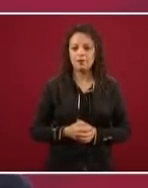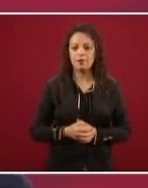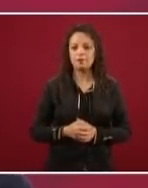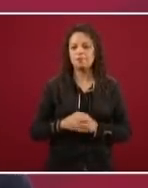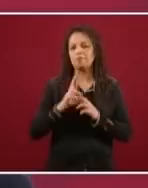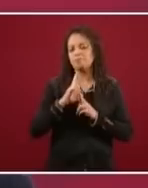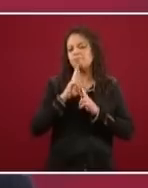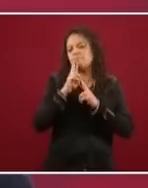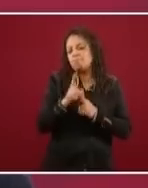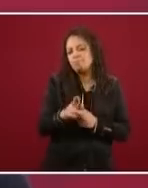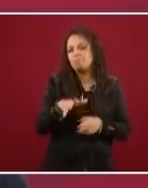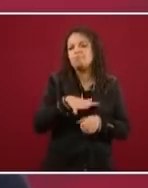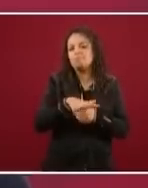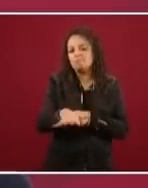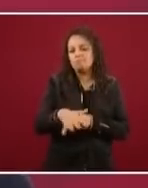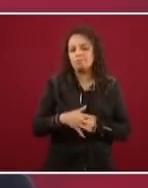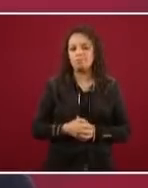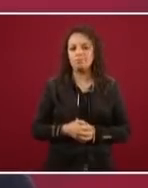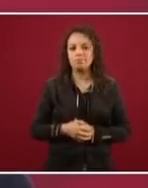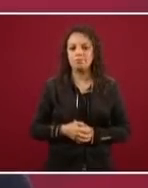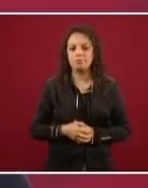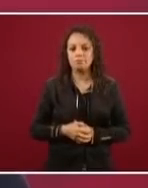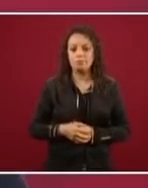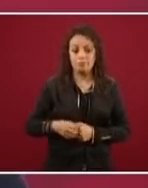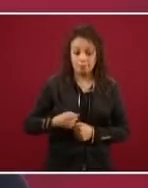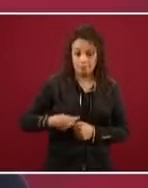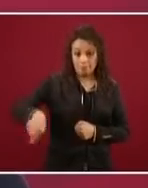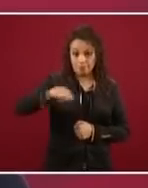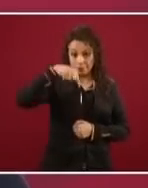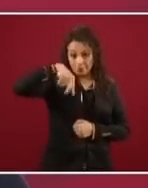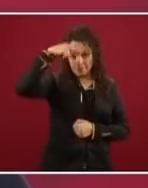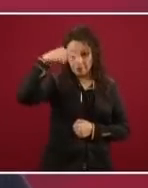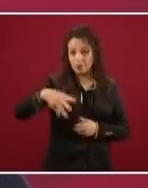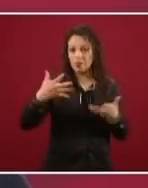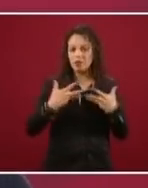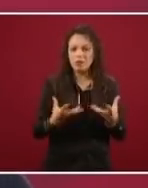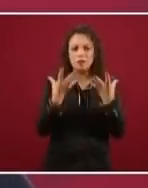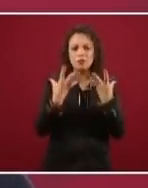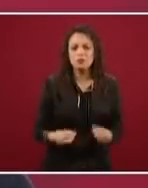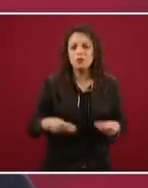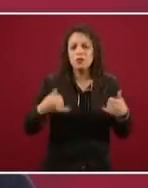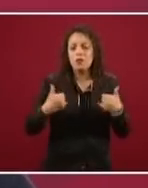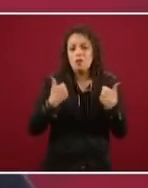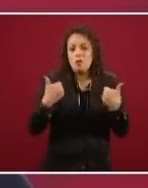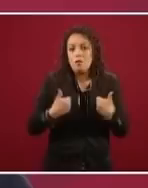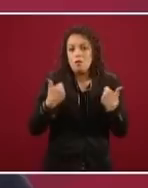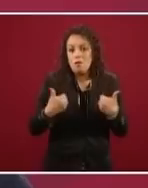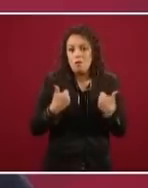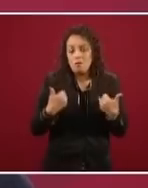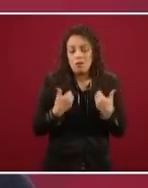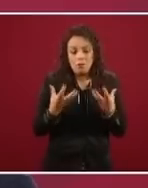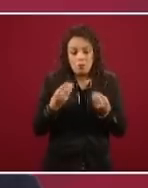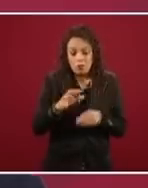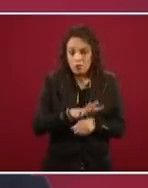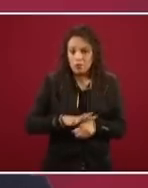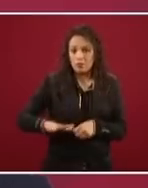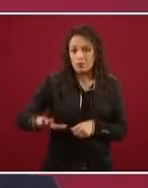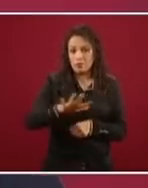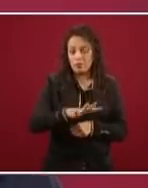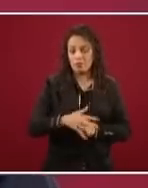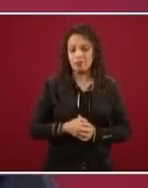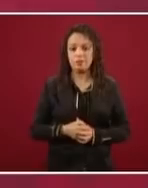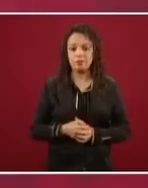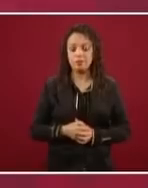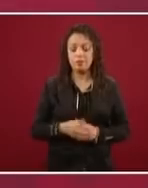respuesta pero fundamentalmente en la población joven en méxico es decir el tamaño de la población esa población joven esos tratados